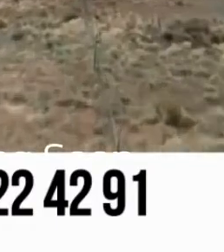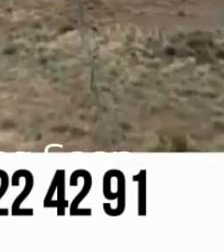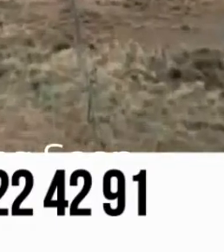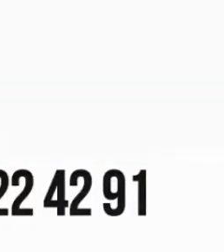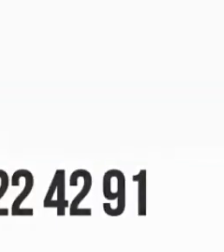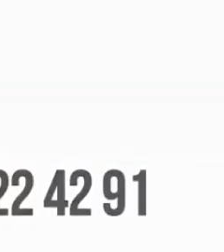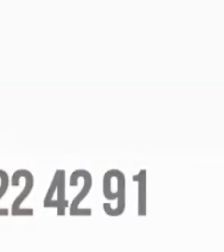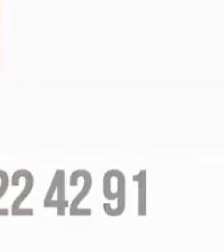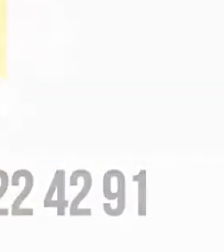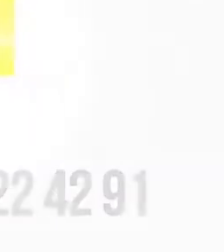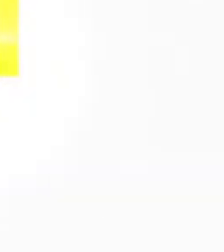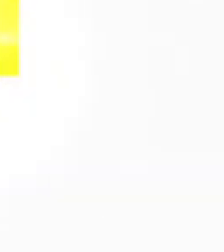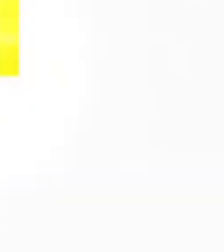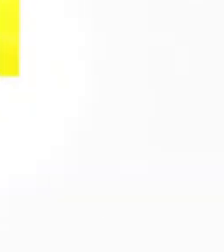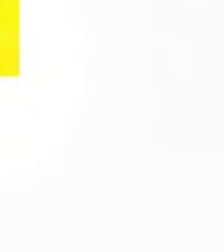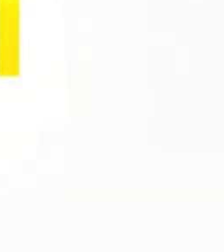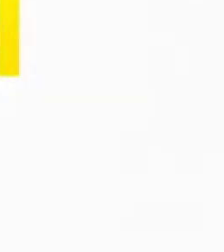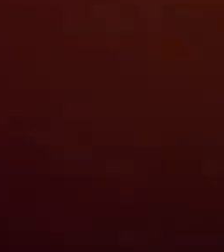Encuéntralo en San Autos S.A.